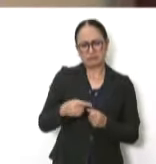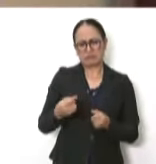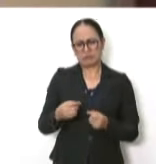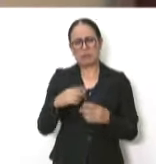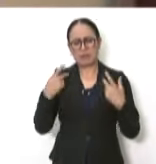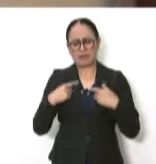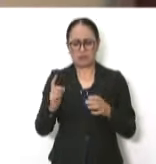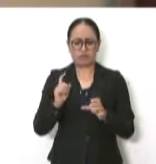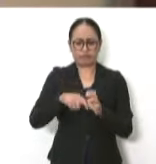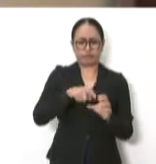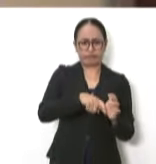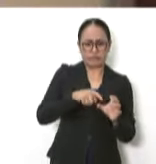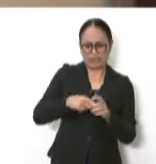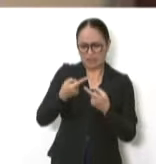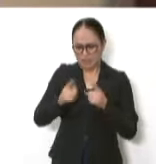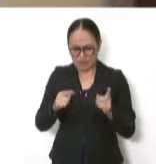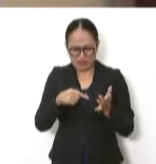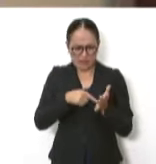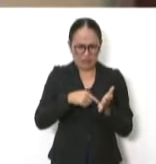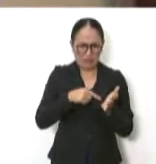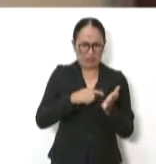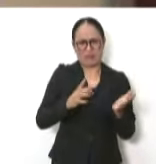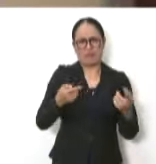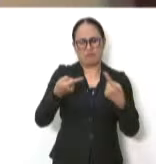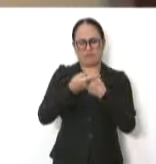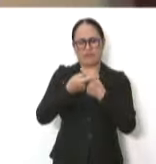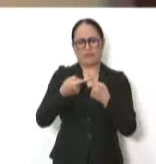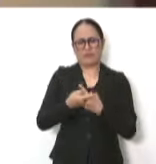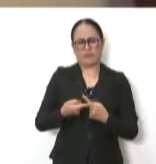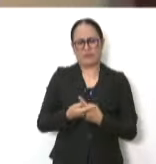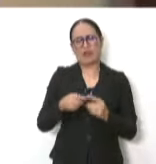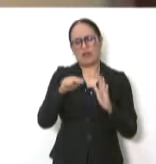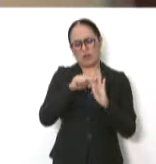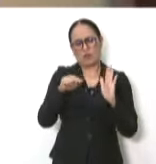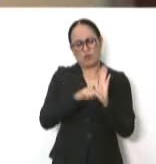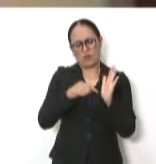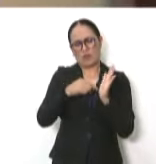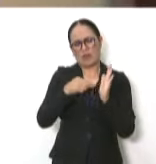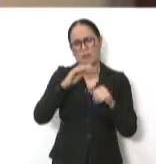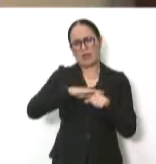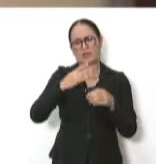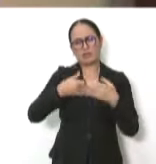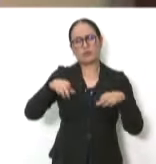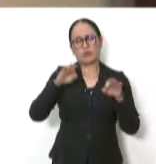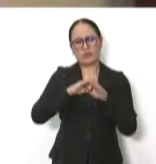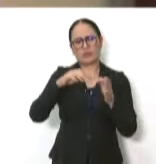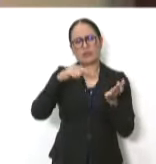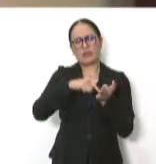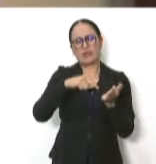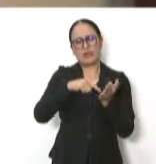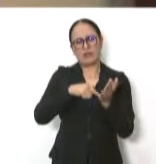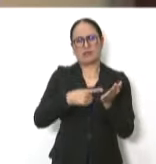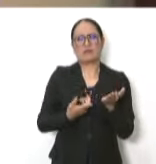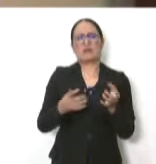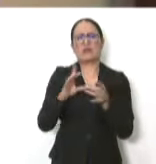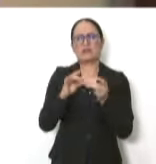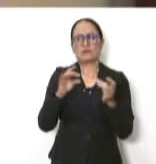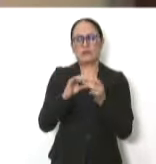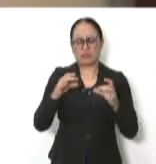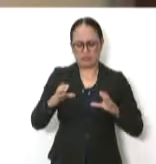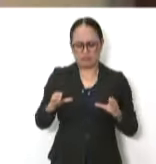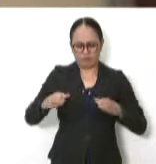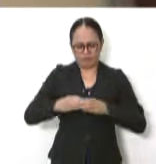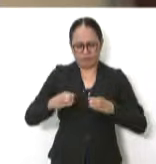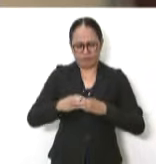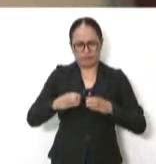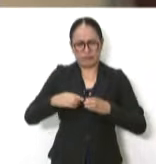el Consejo Nacional se desapega de lo previsto por la norma base, pues eventualmente la configuración de este órgano